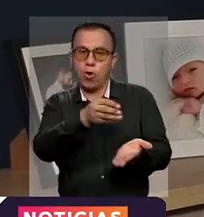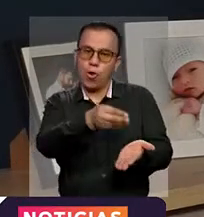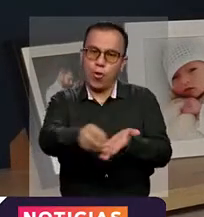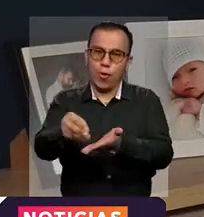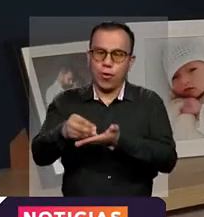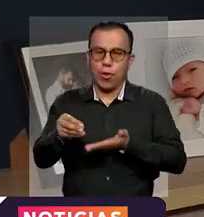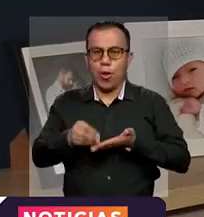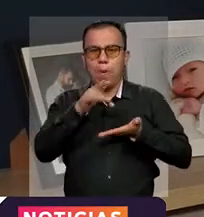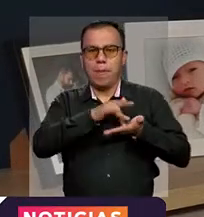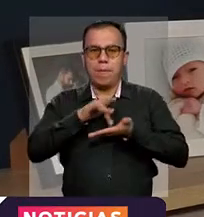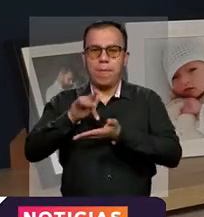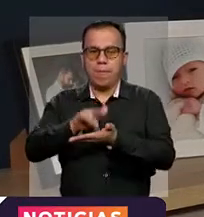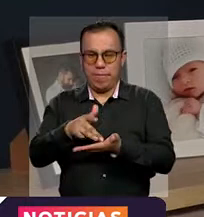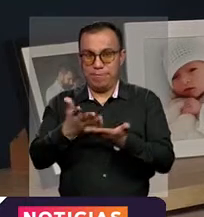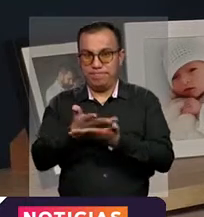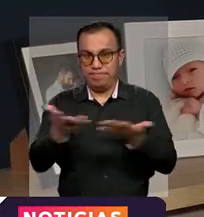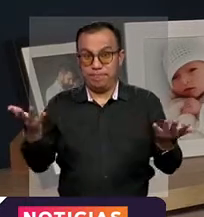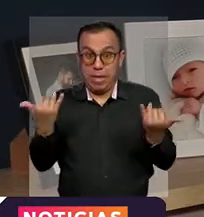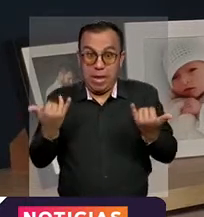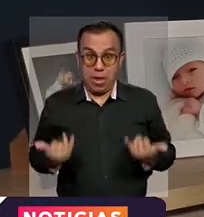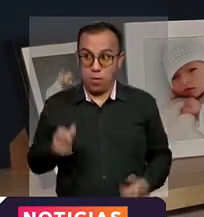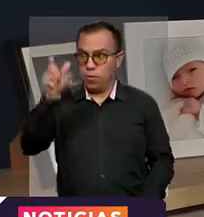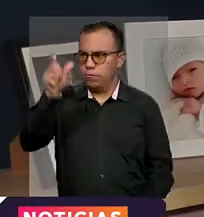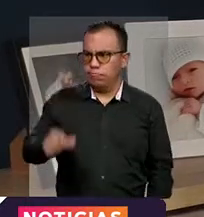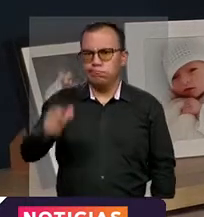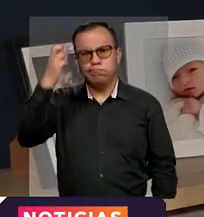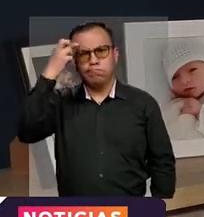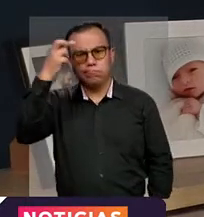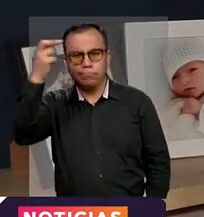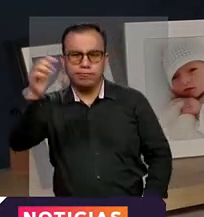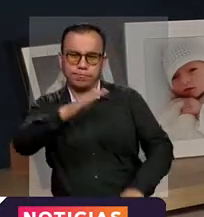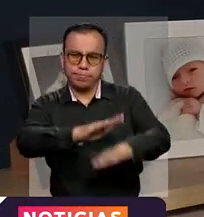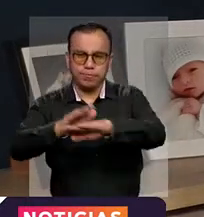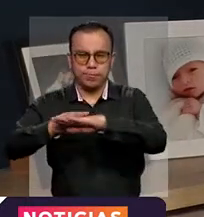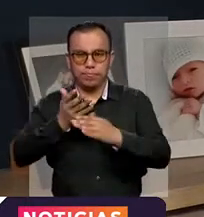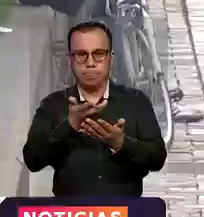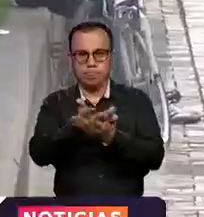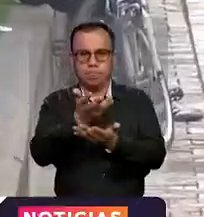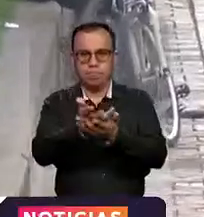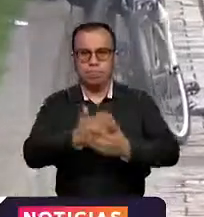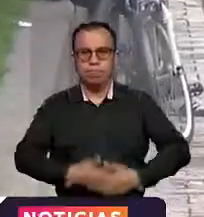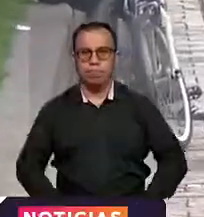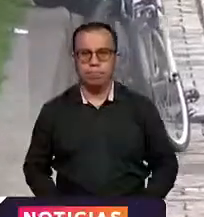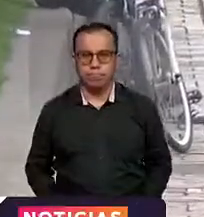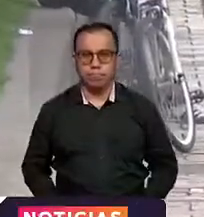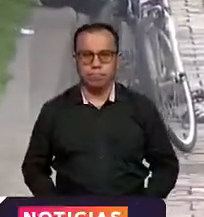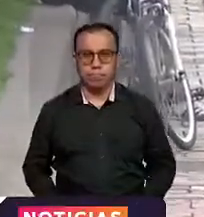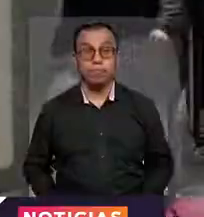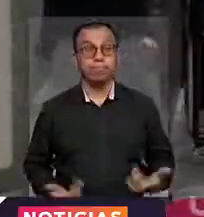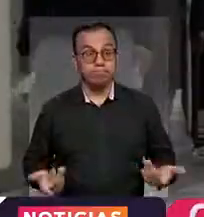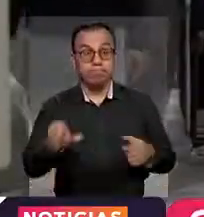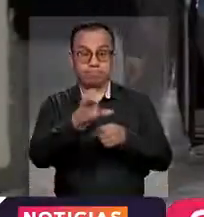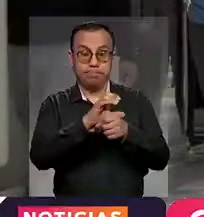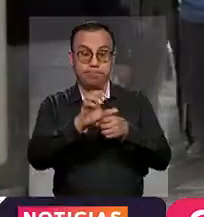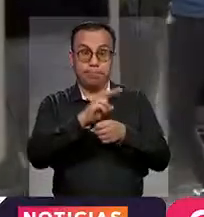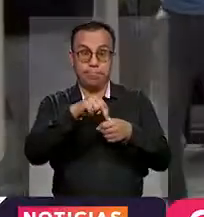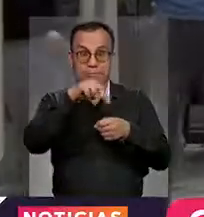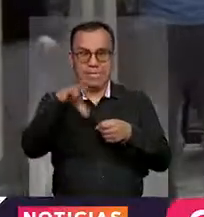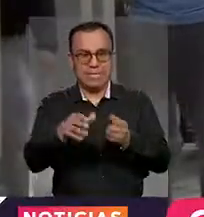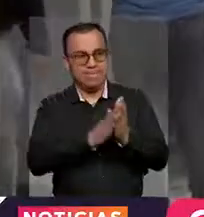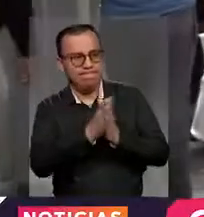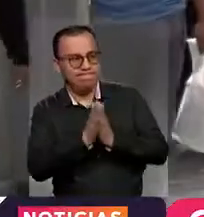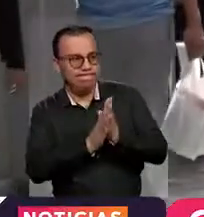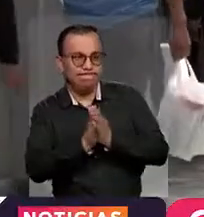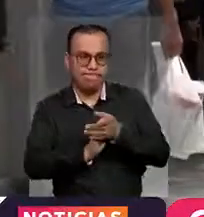o pagar deudas. Hablamos con una experta quien entrega algunas recomendaciones. Los ciudadanos que reciben la tan anhelada